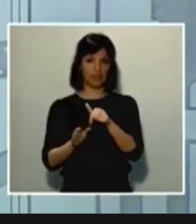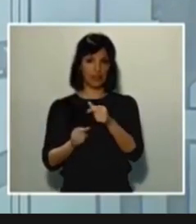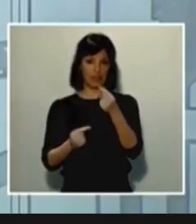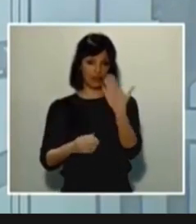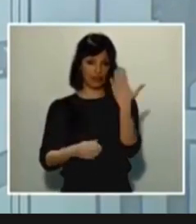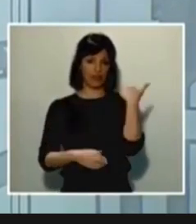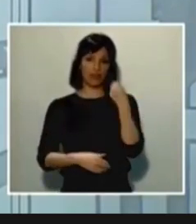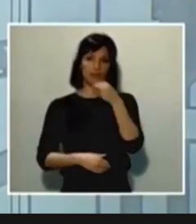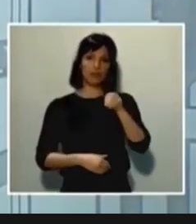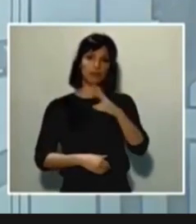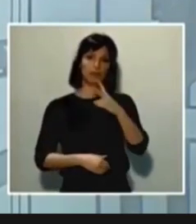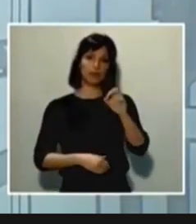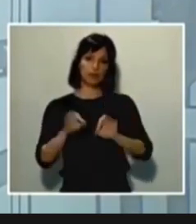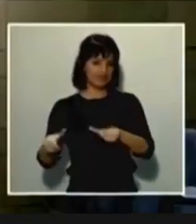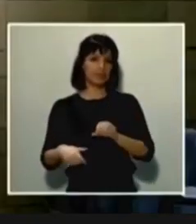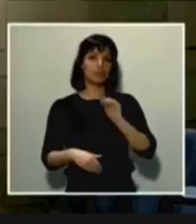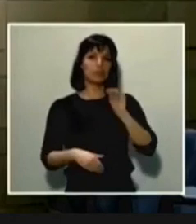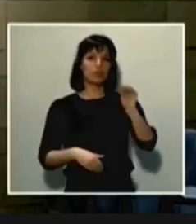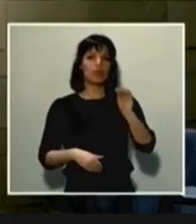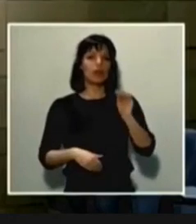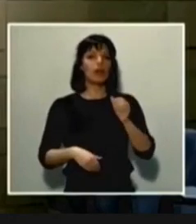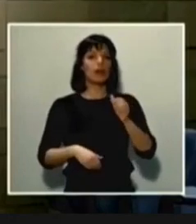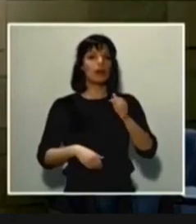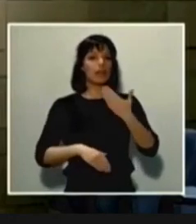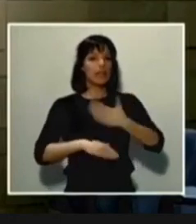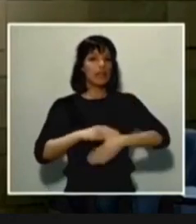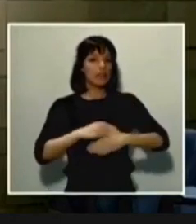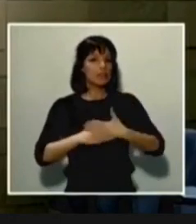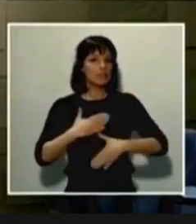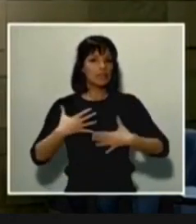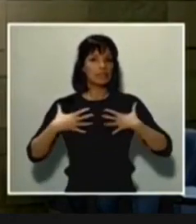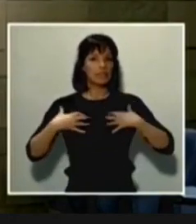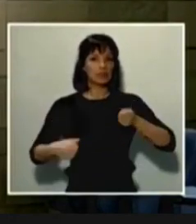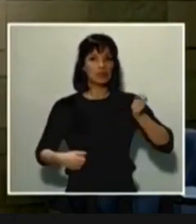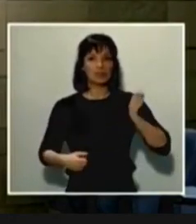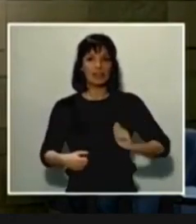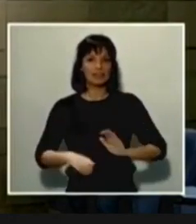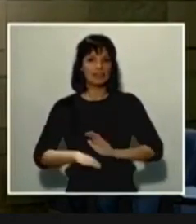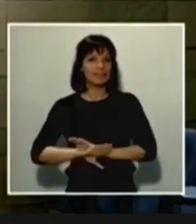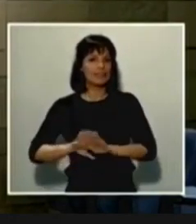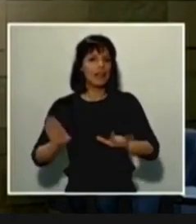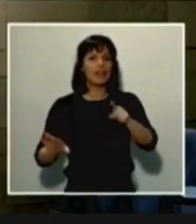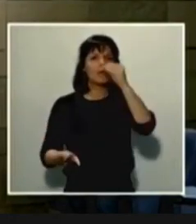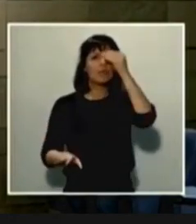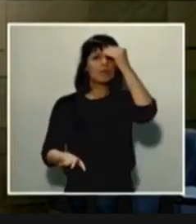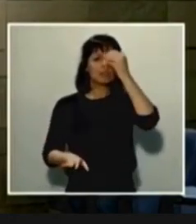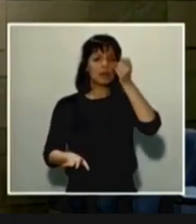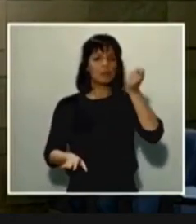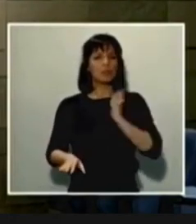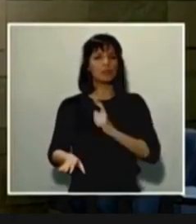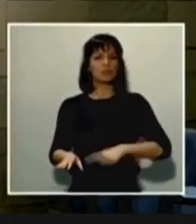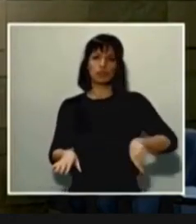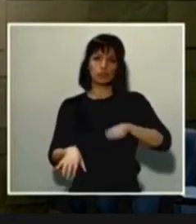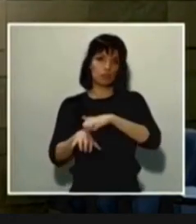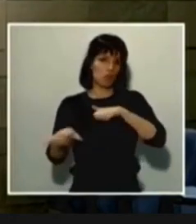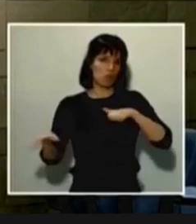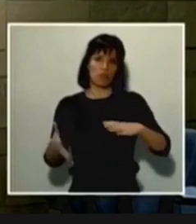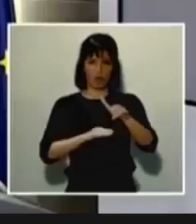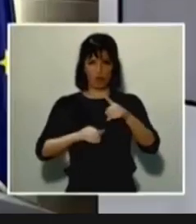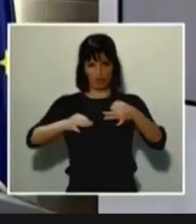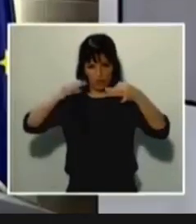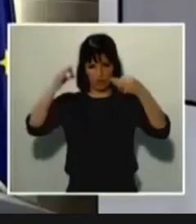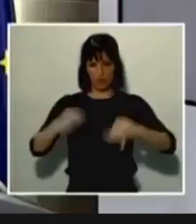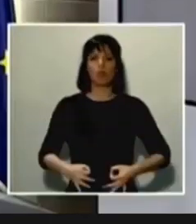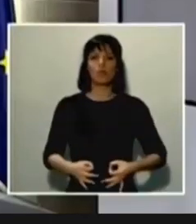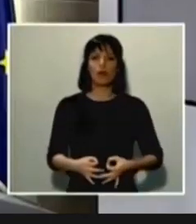con 7.937 casos nuevos. Asimismo, el gobierno español reconoció que el sistema hospitalario está